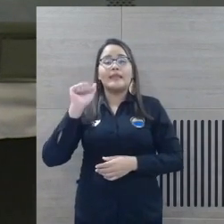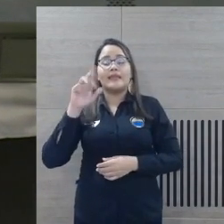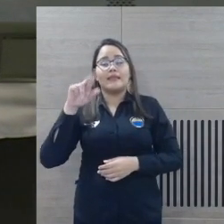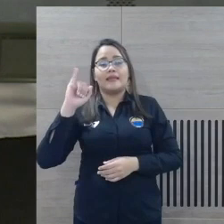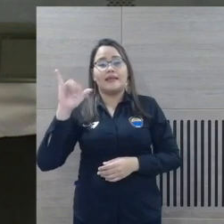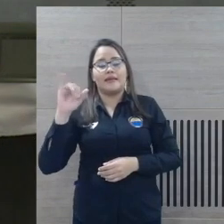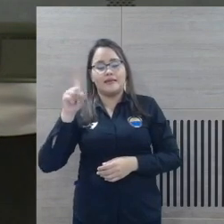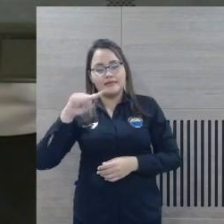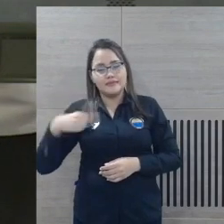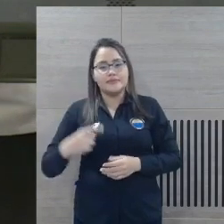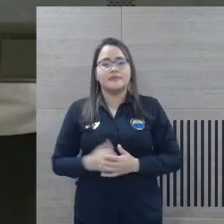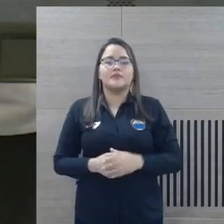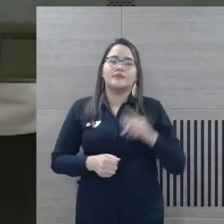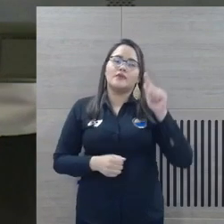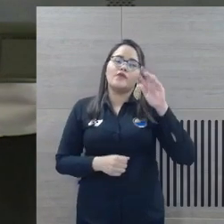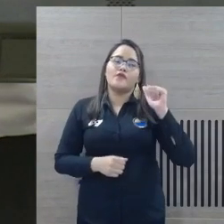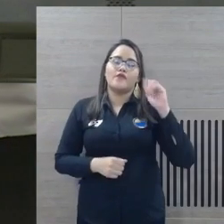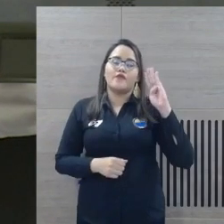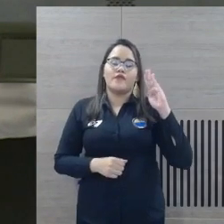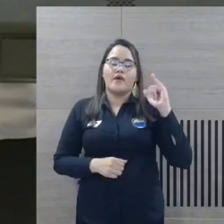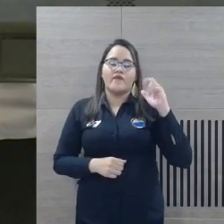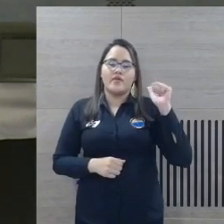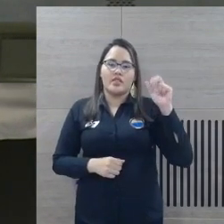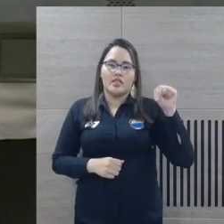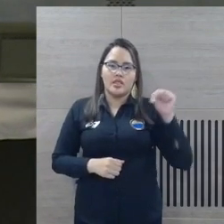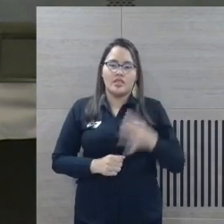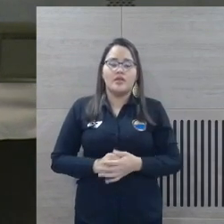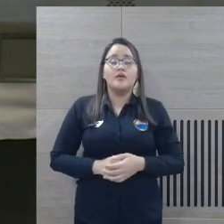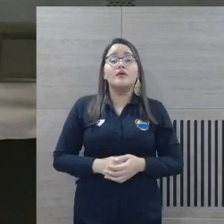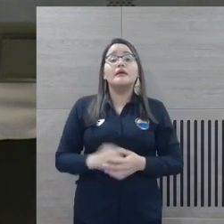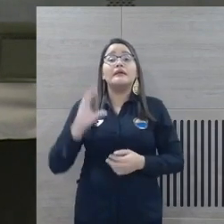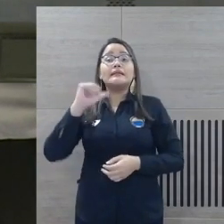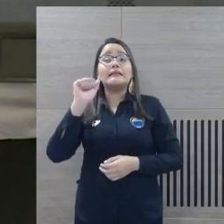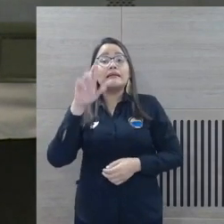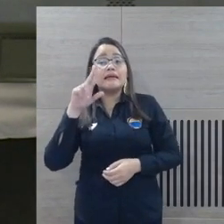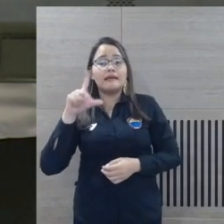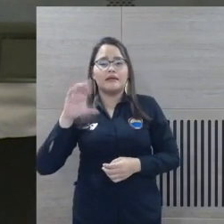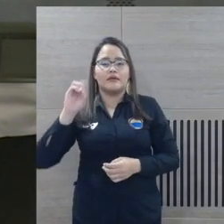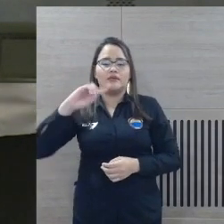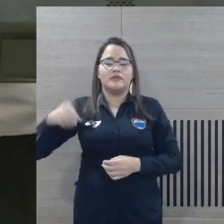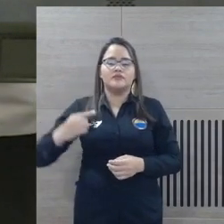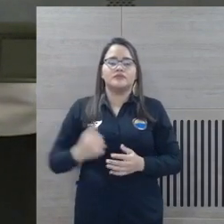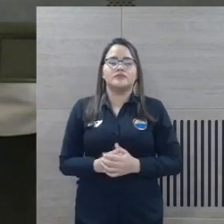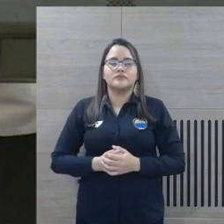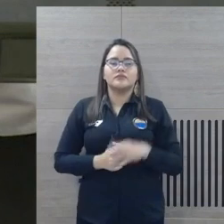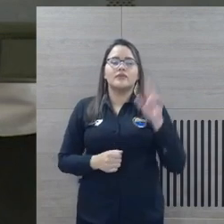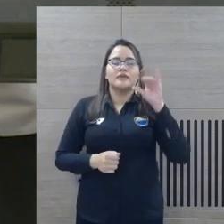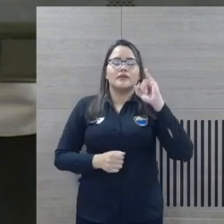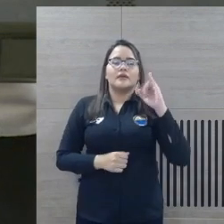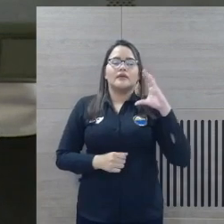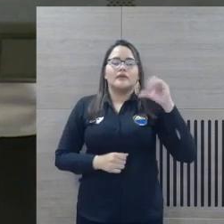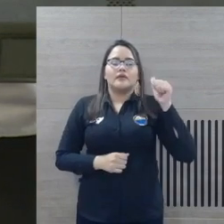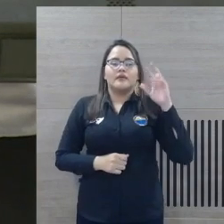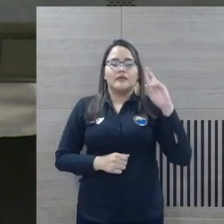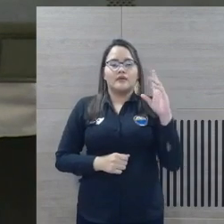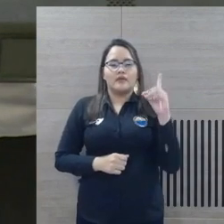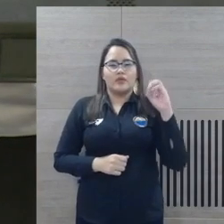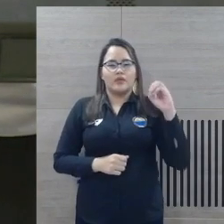Puello. Carlos Hernán Villamil Soto. Ricardo José Carrillo Vázquez. Daniel Mármol Ortiz.